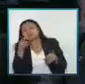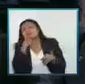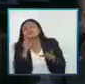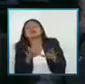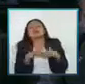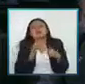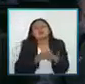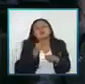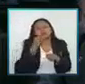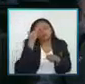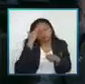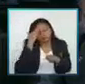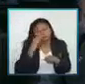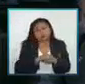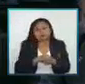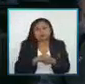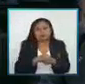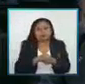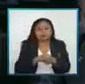para que el pueblo lo sepa